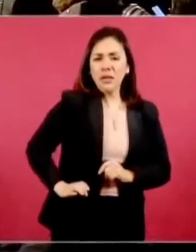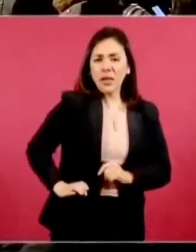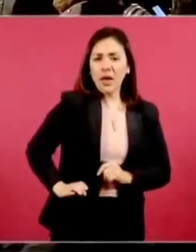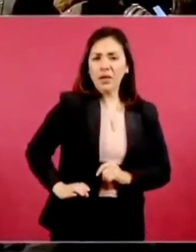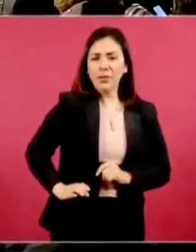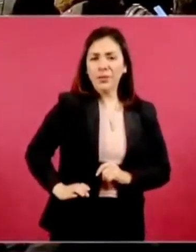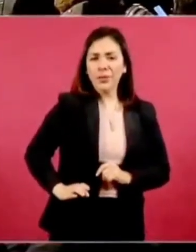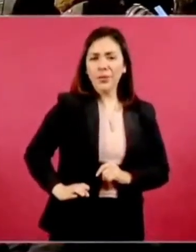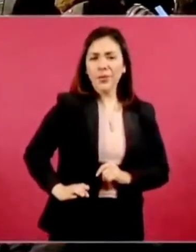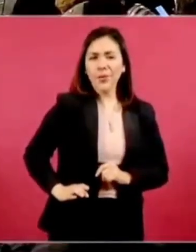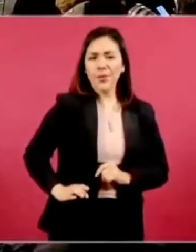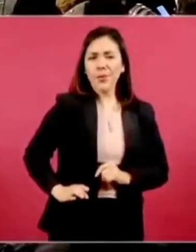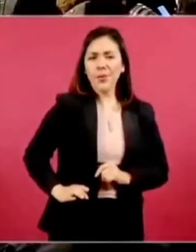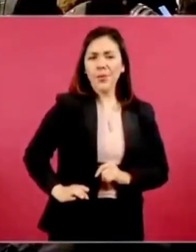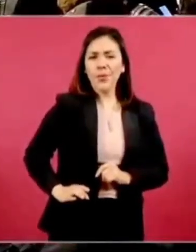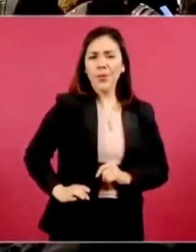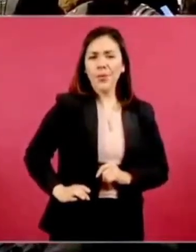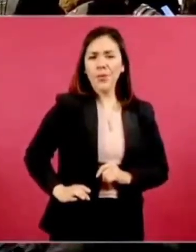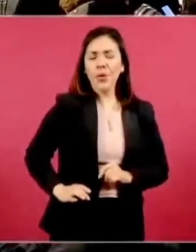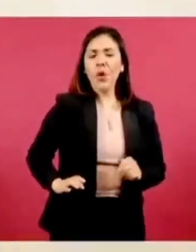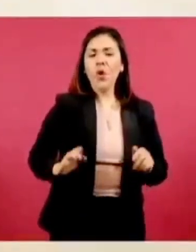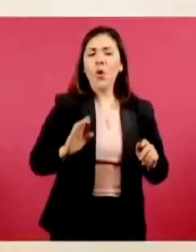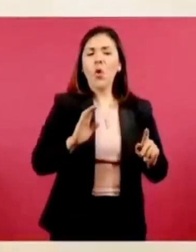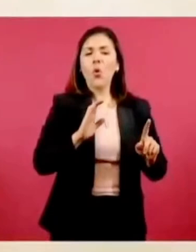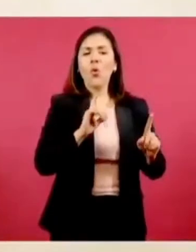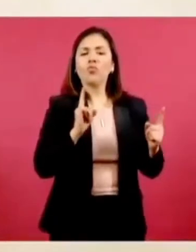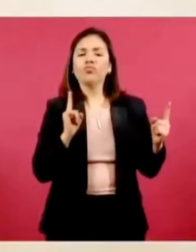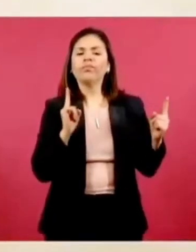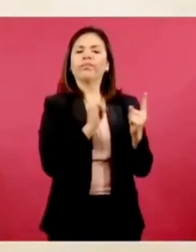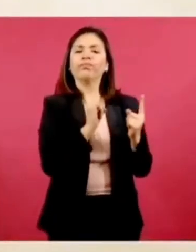que enfrentó Obama.